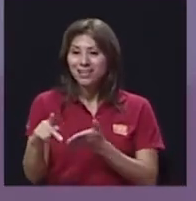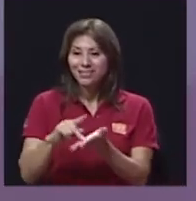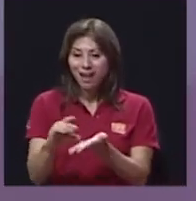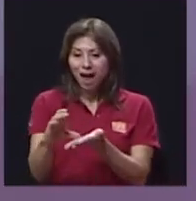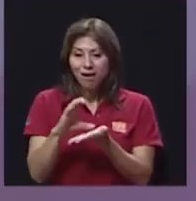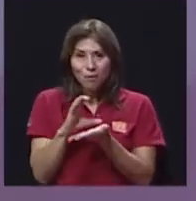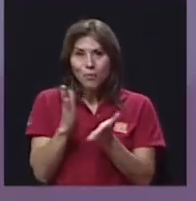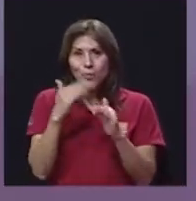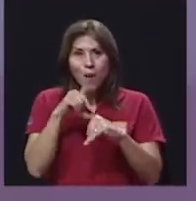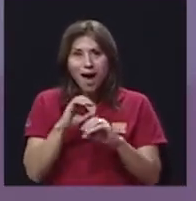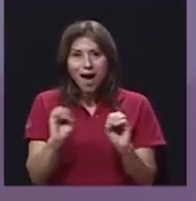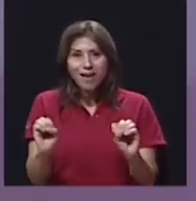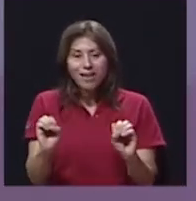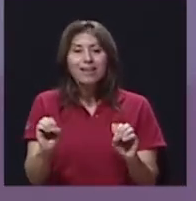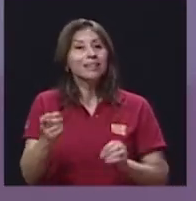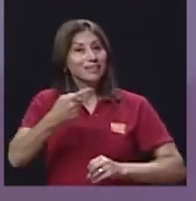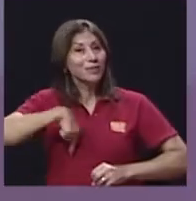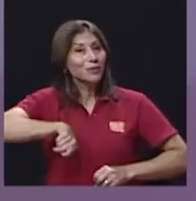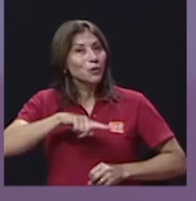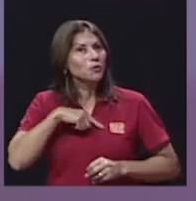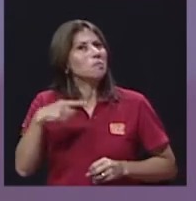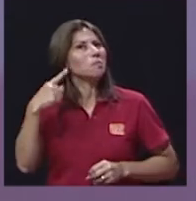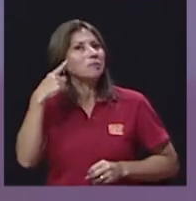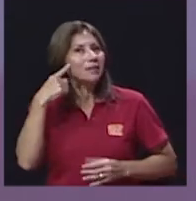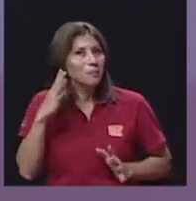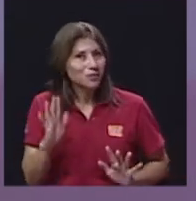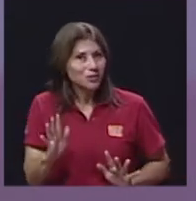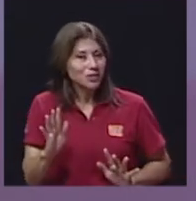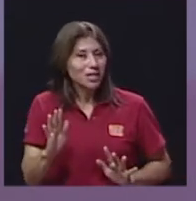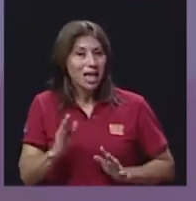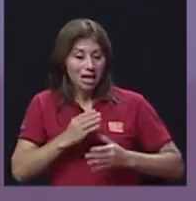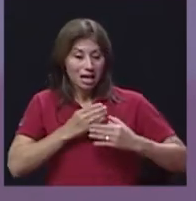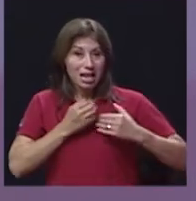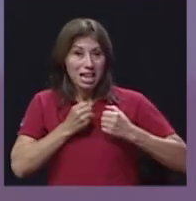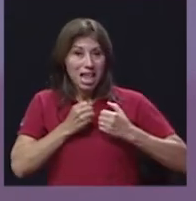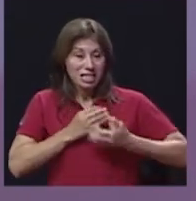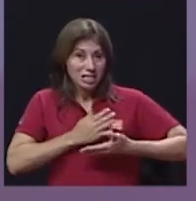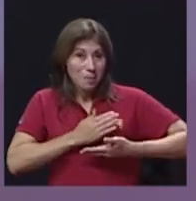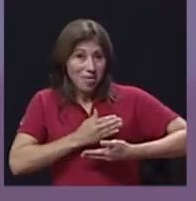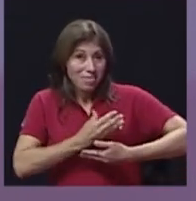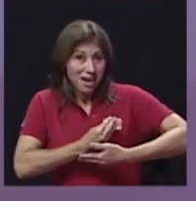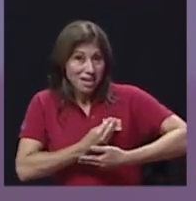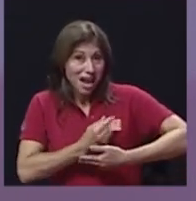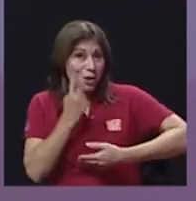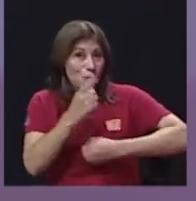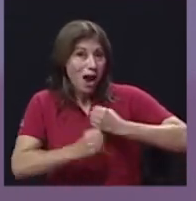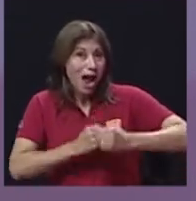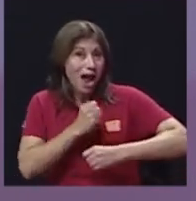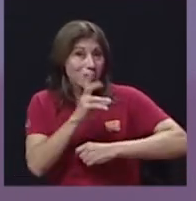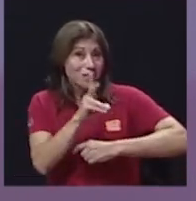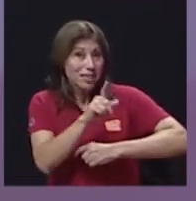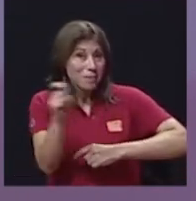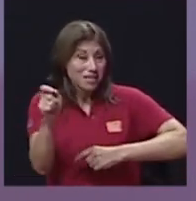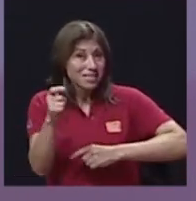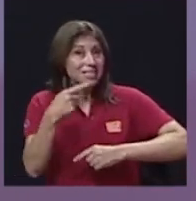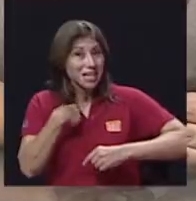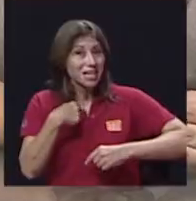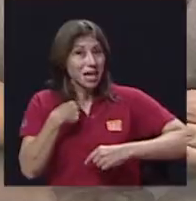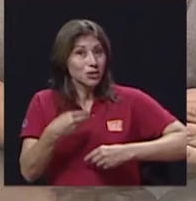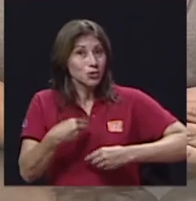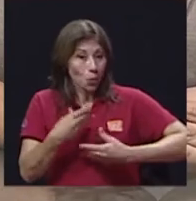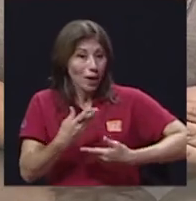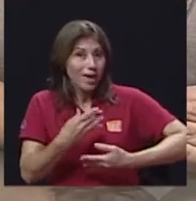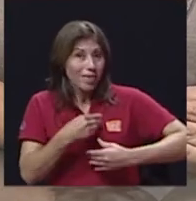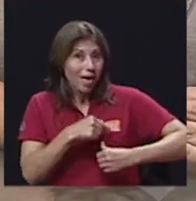sacado cuentas de cuánto sería la leche materna que ayudaban un año siete meses y yo de broma digo mi marido que un montón de plata de bebés